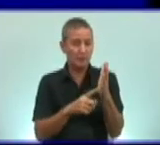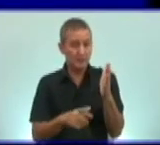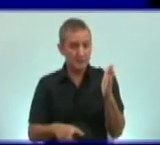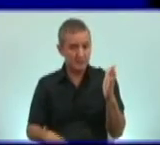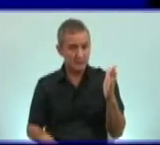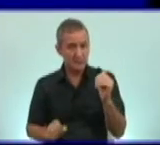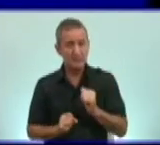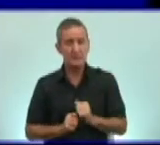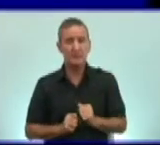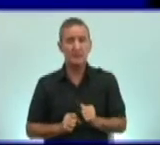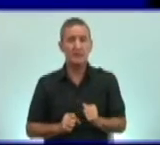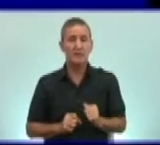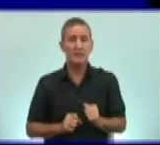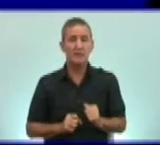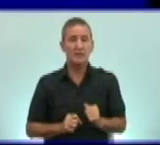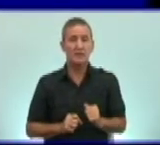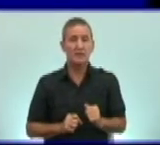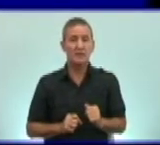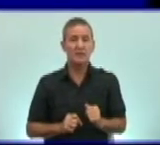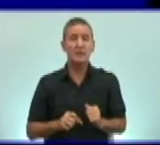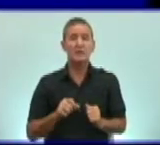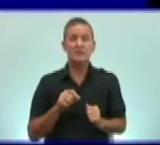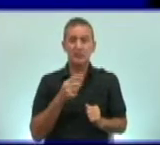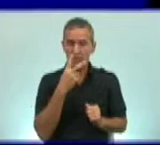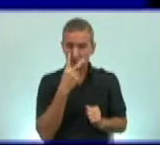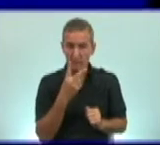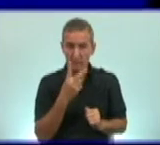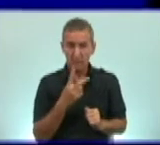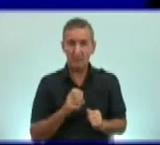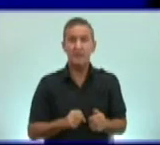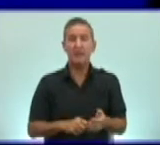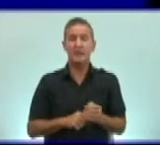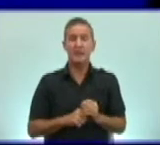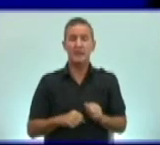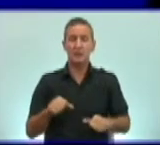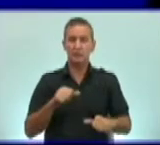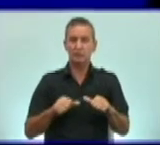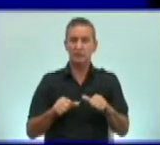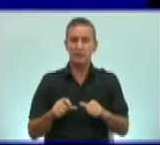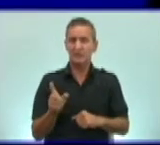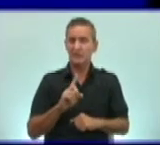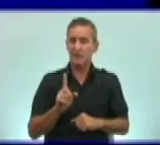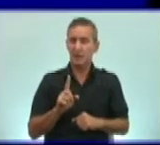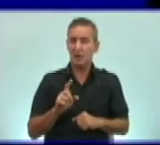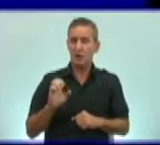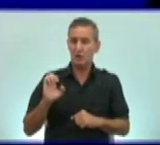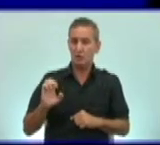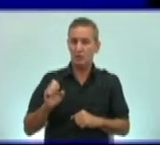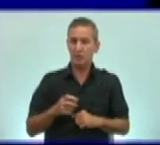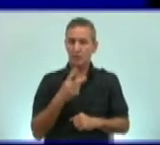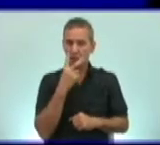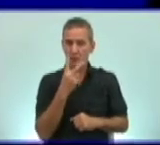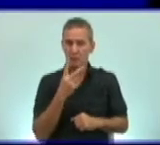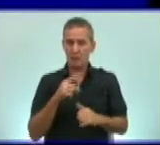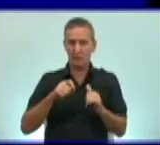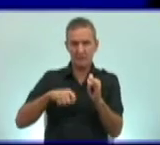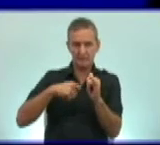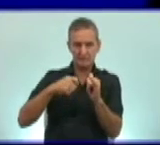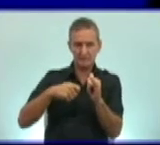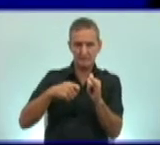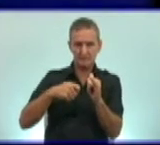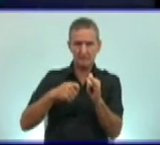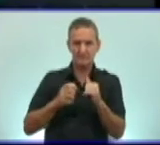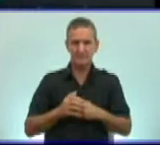considerar entonces sustancias que son no electrolitos. Vamos entonces a ver este material.